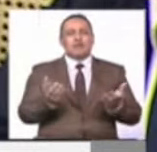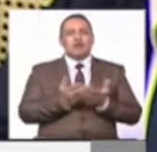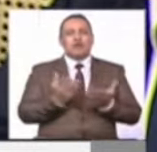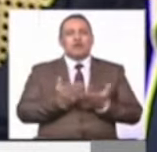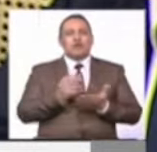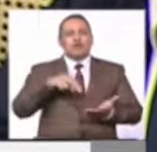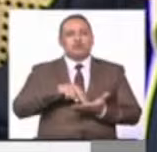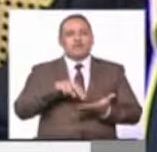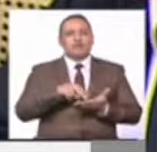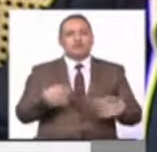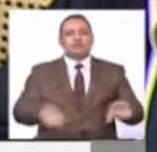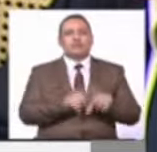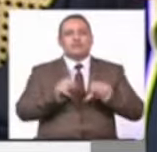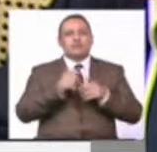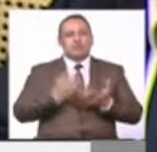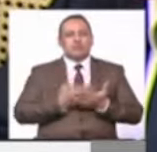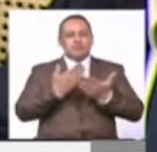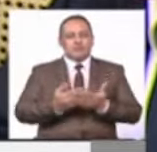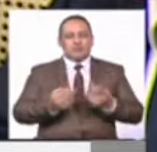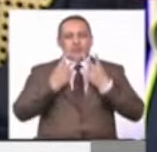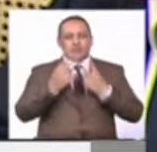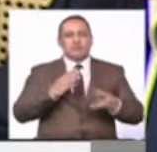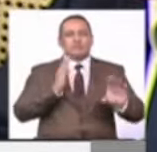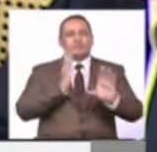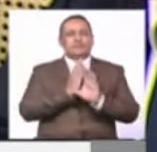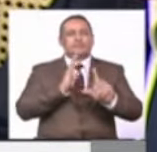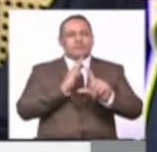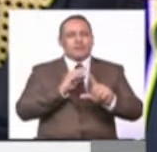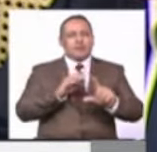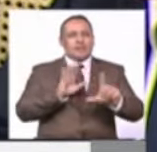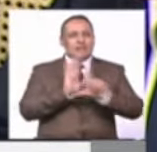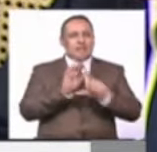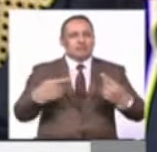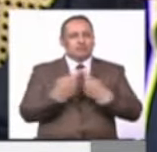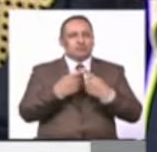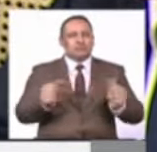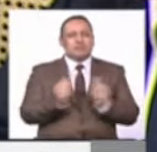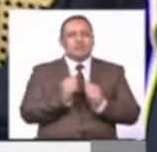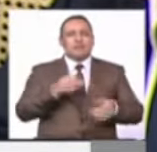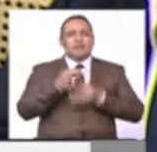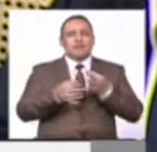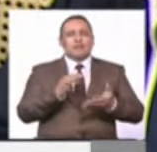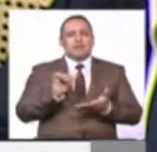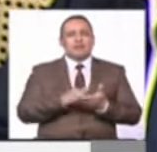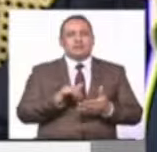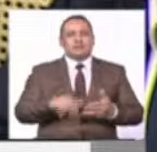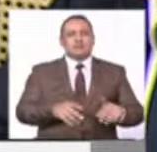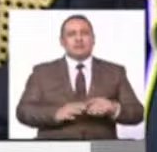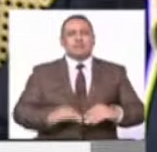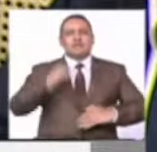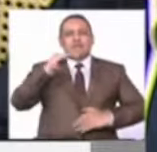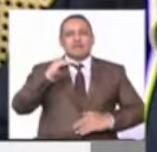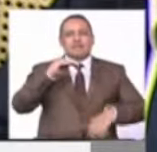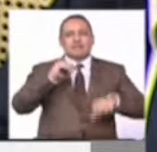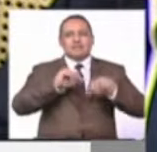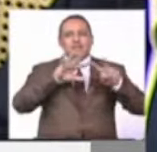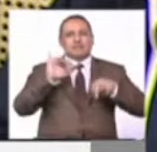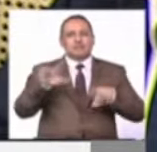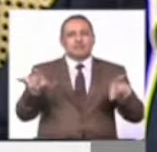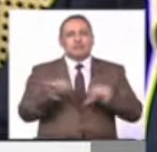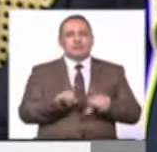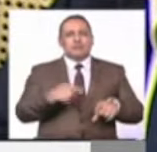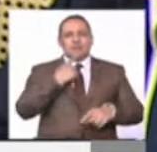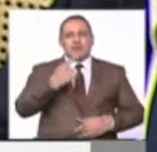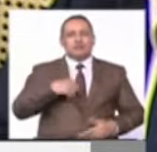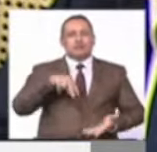de notarios plantea la inconstitucionalidad de la Norma que decía que había un límite de 75 años para